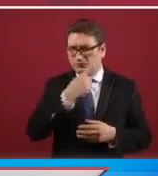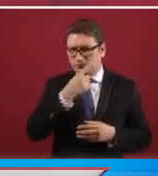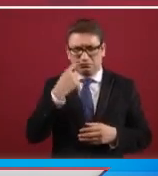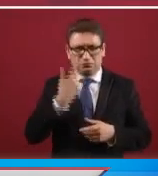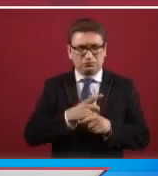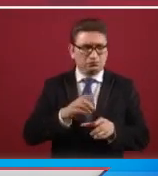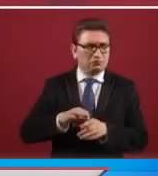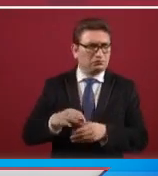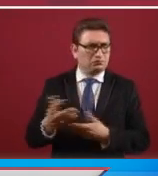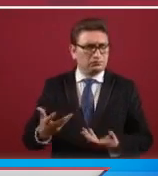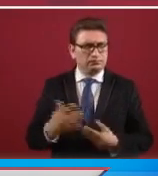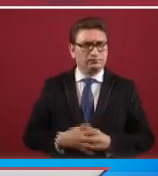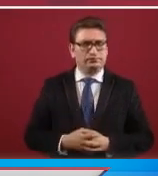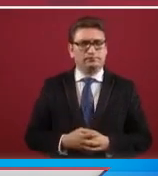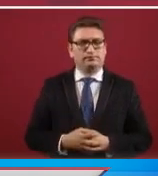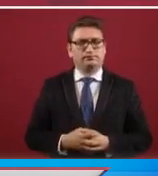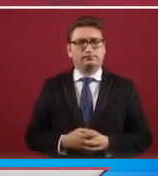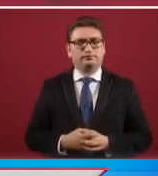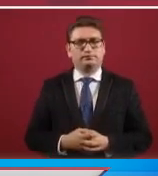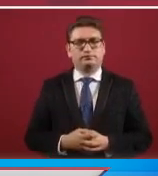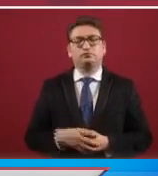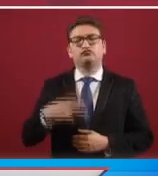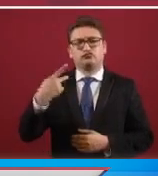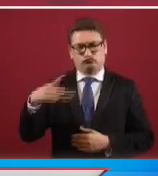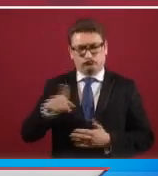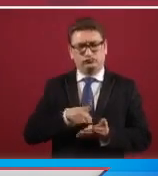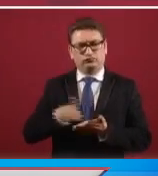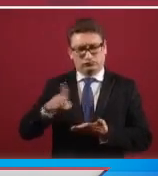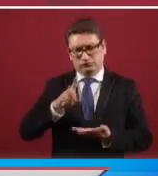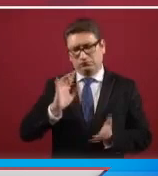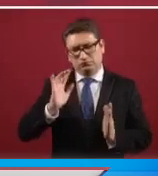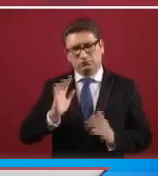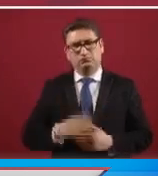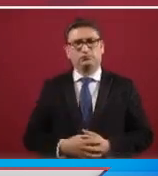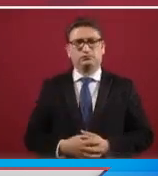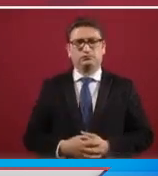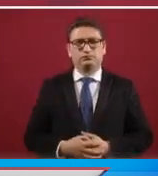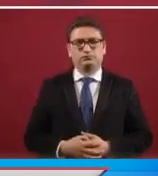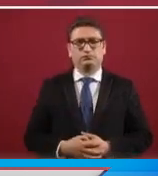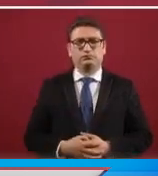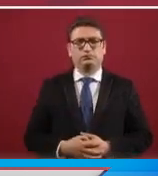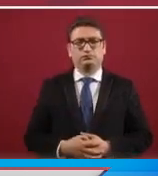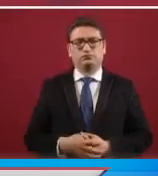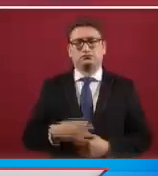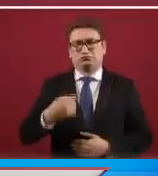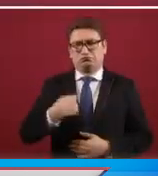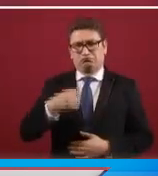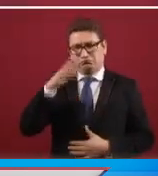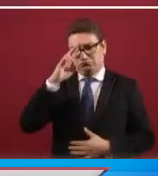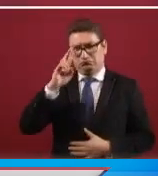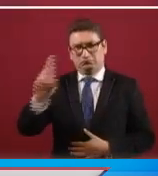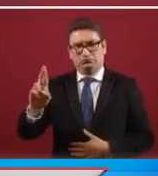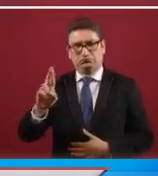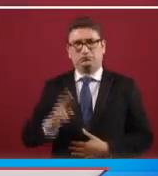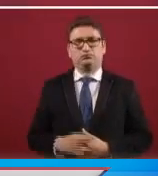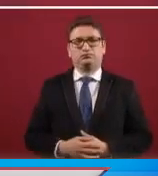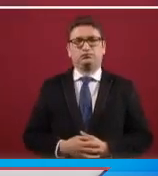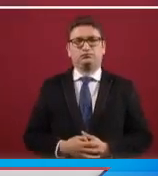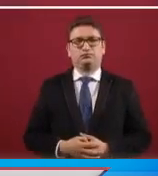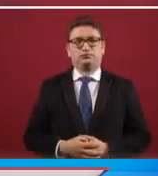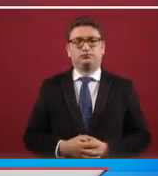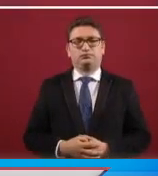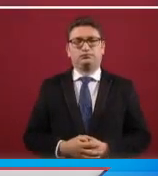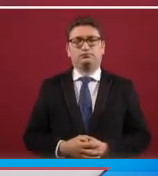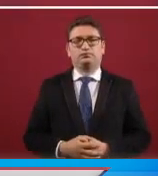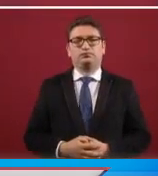a comparecer luego de que el organismo lo citara por presuntas violaciones a la ley electoral en las elecciones de julio del año pasado, pero señaló que les enviará